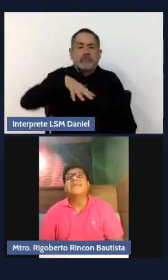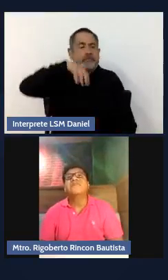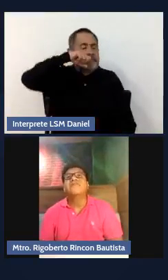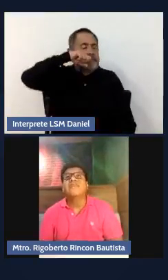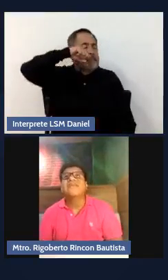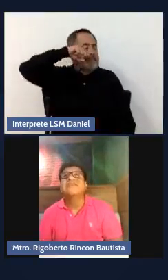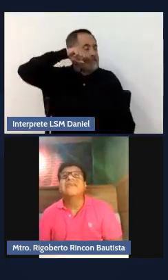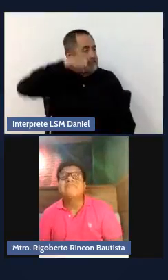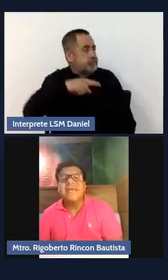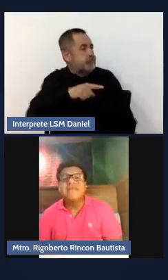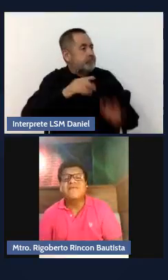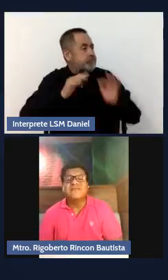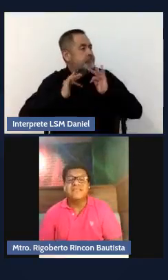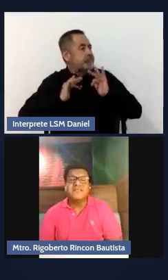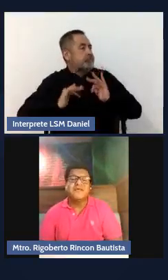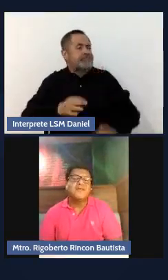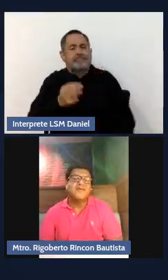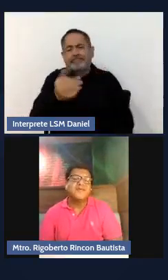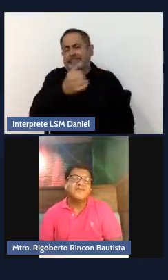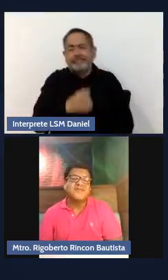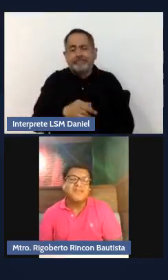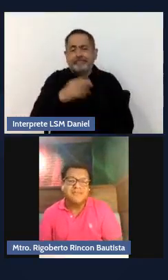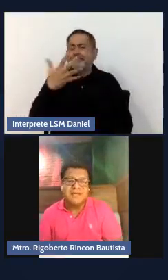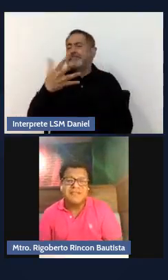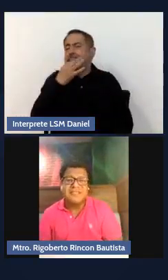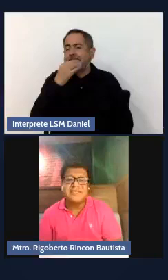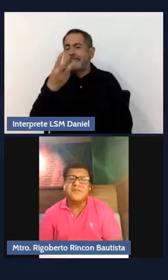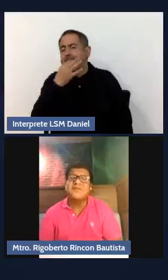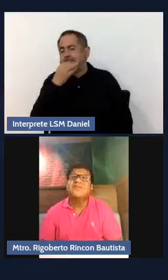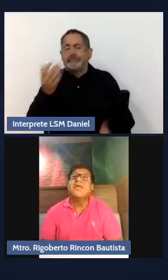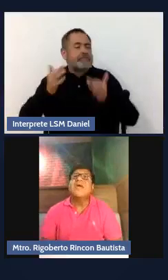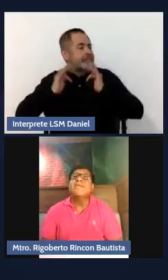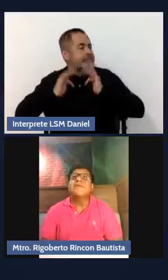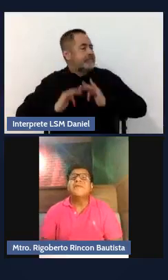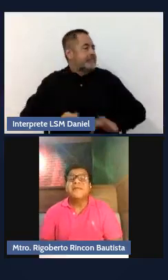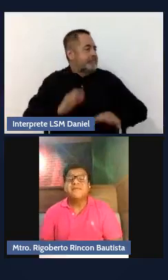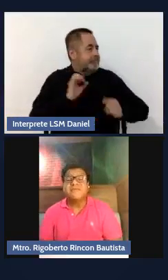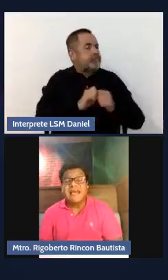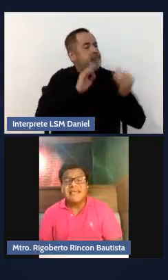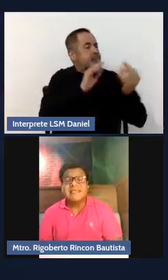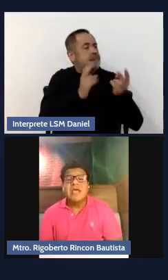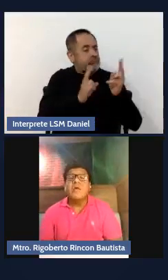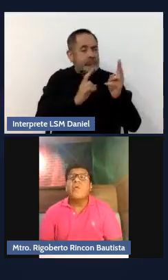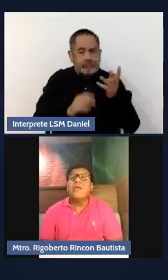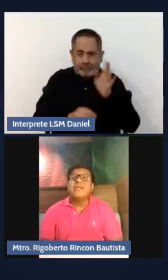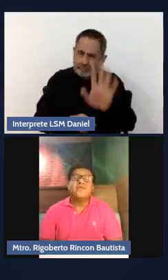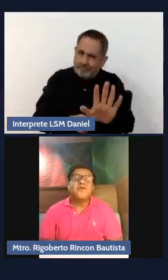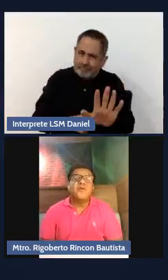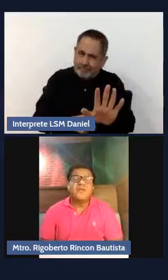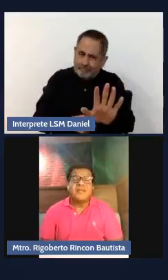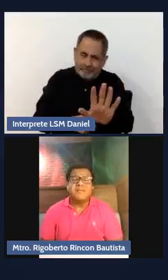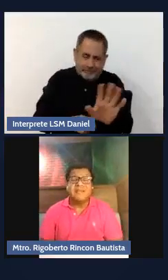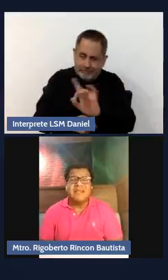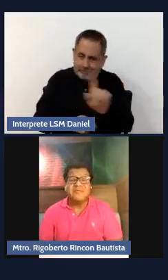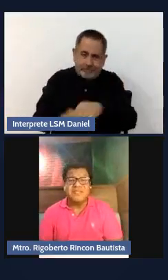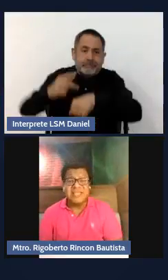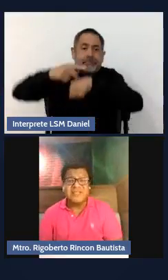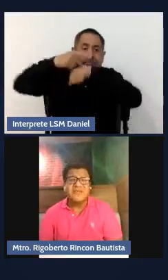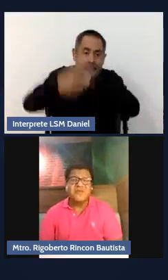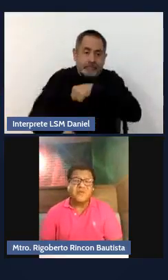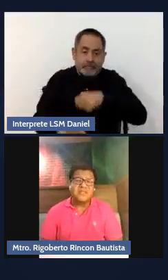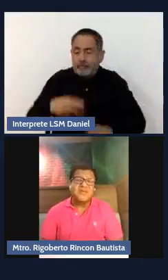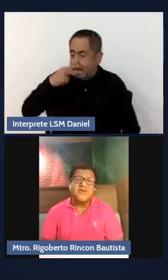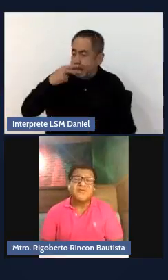en menos de 5 minutos, en menos de 3 minutos, pero la pregunta es, ¿cuáles son completamente los riesgos, cuáles son